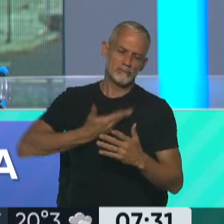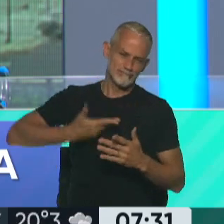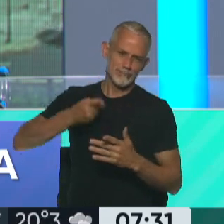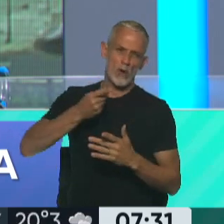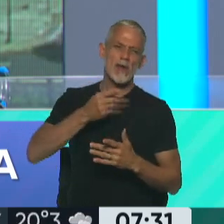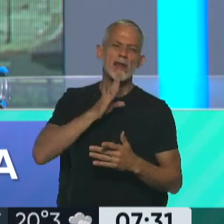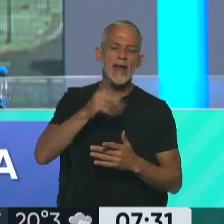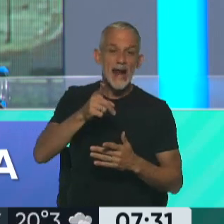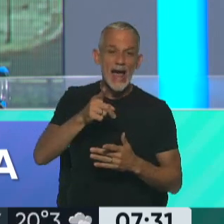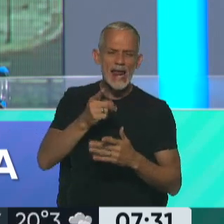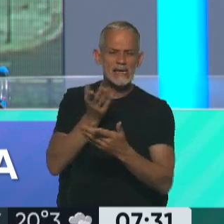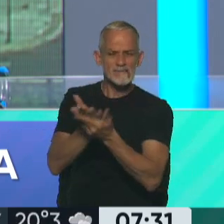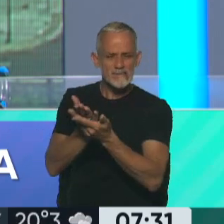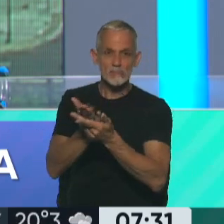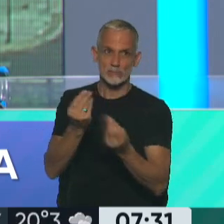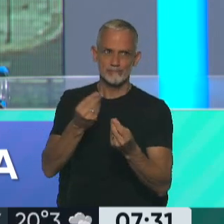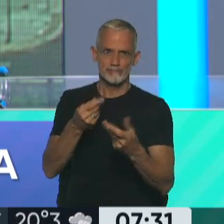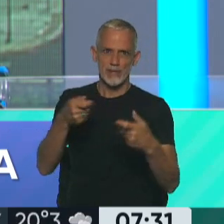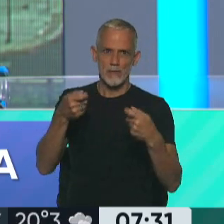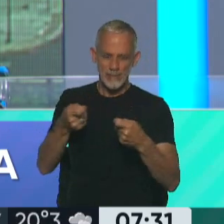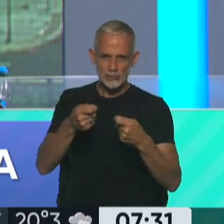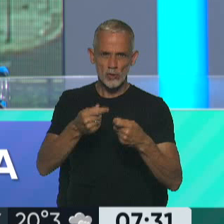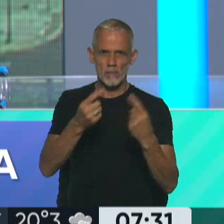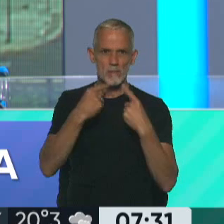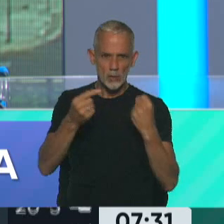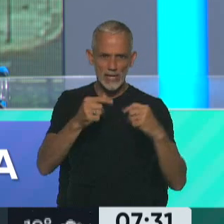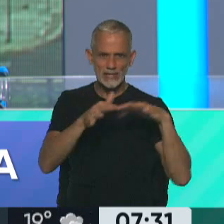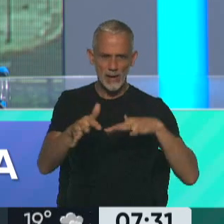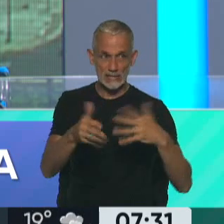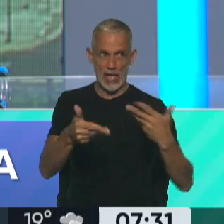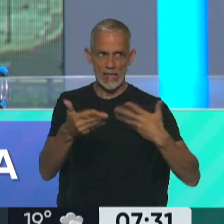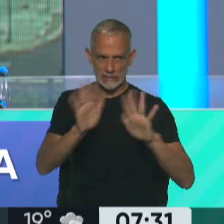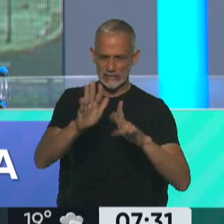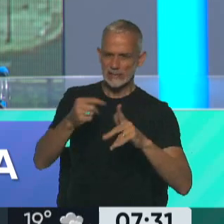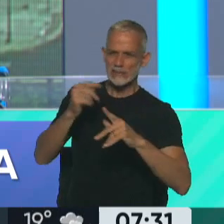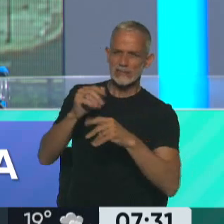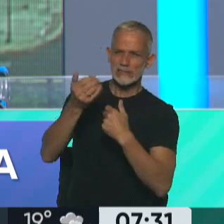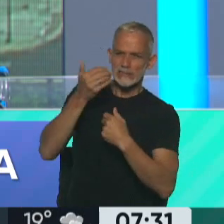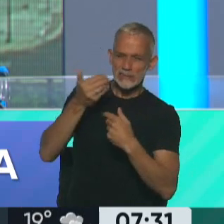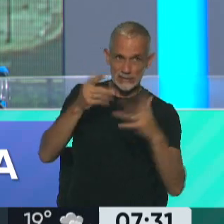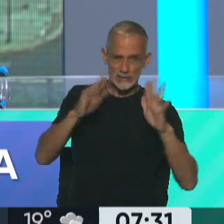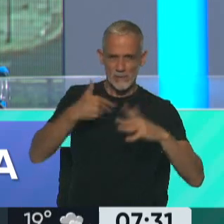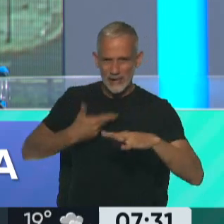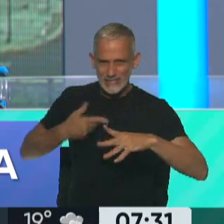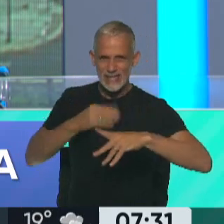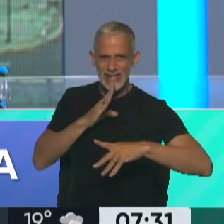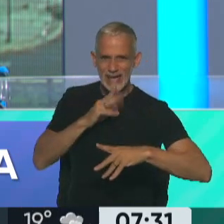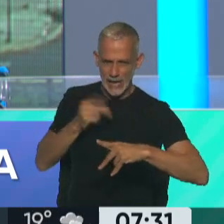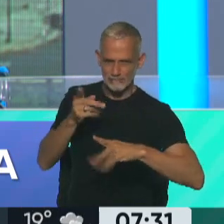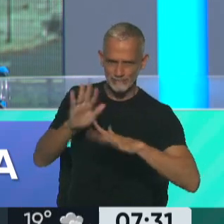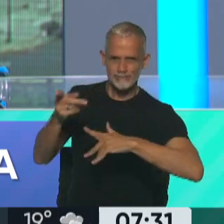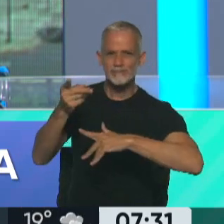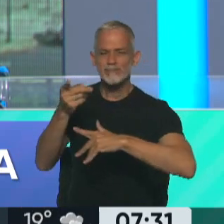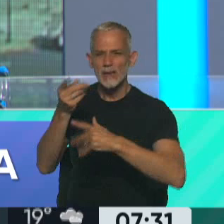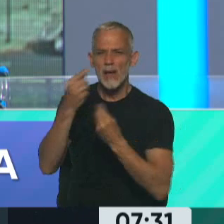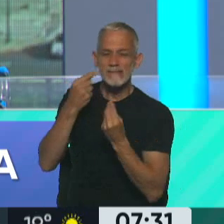quizás también por una presión de estas mismas manifestaciones que reclamaban su accionar respecto a los rehenes, lo que dice Netanyahu es que